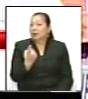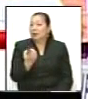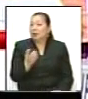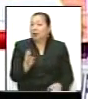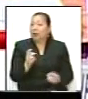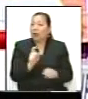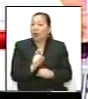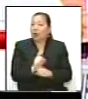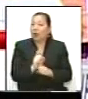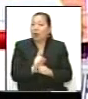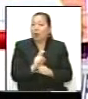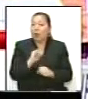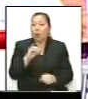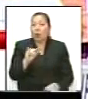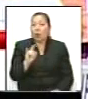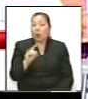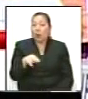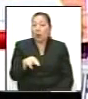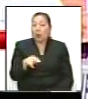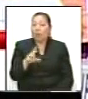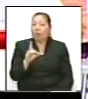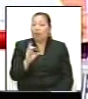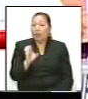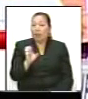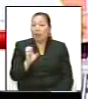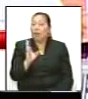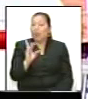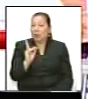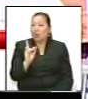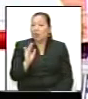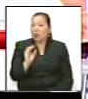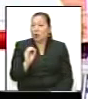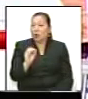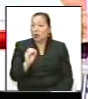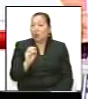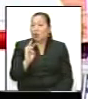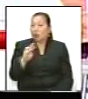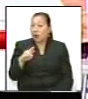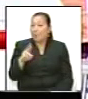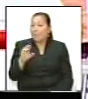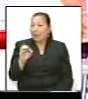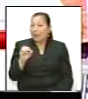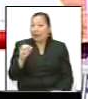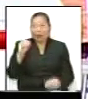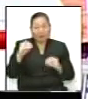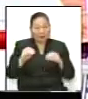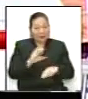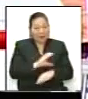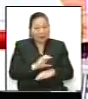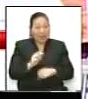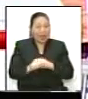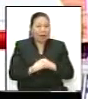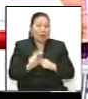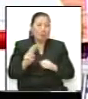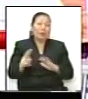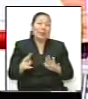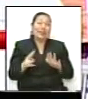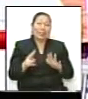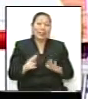institución educativa Juan de Dios Guevara Romero de la provincia de Huarochirí, que fue afectada por el fenómeno del Niño Costero del